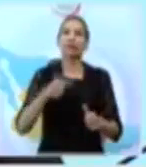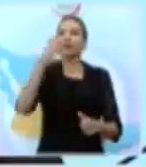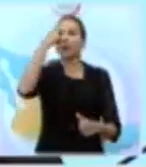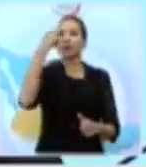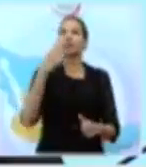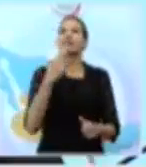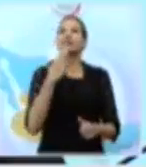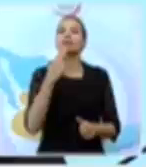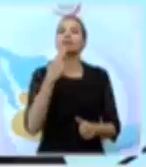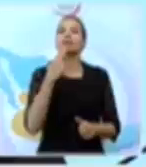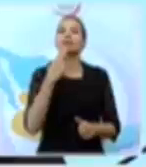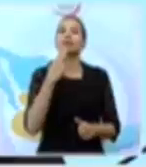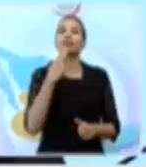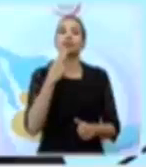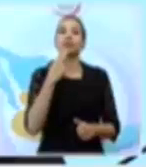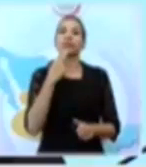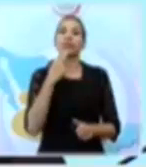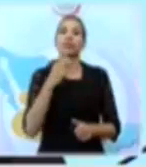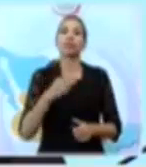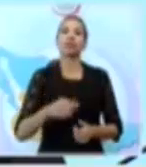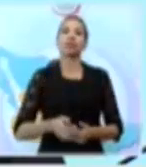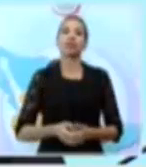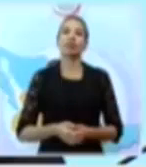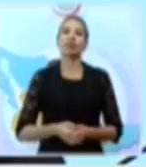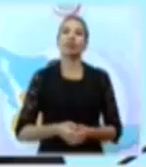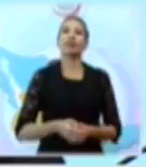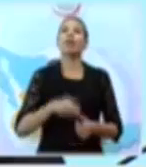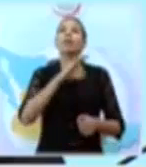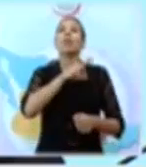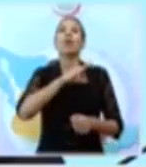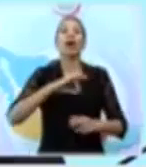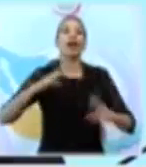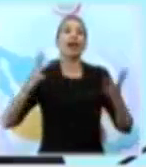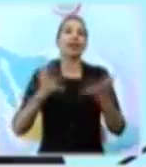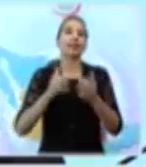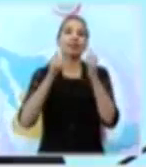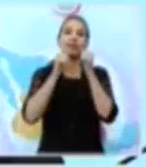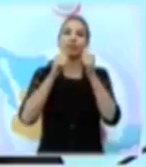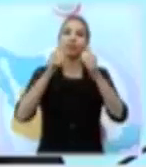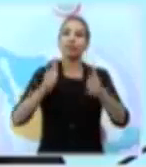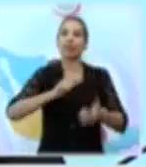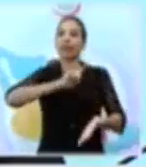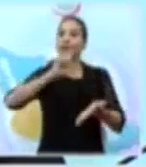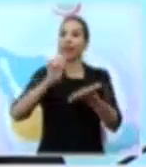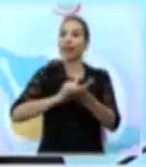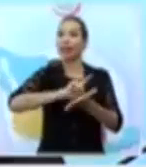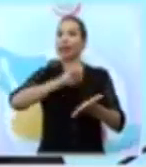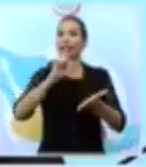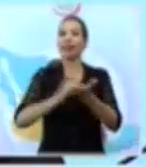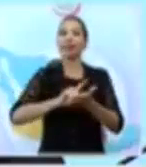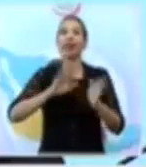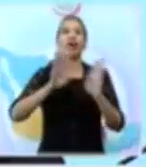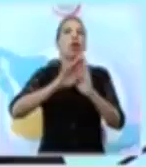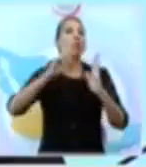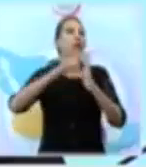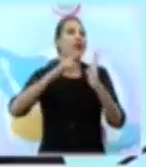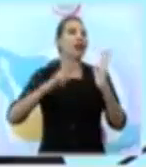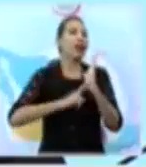Se trata de que sirva para poder generar leyes y políticas